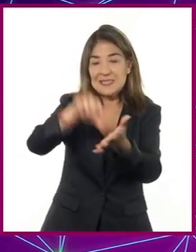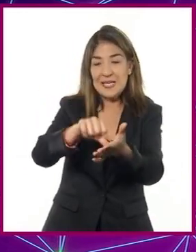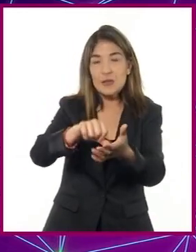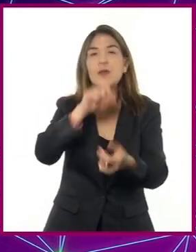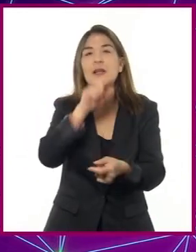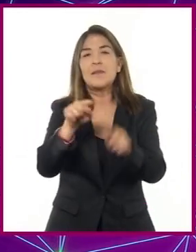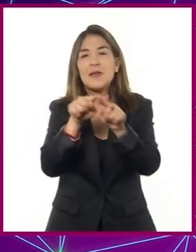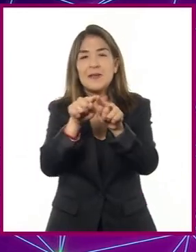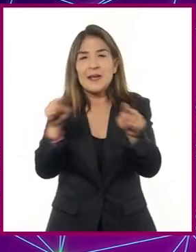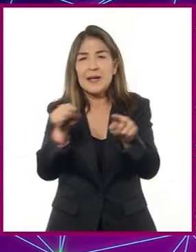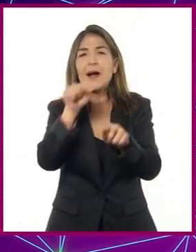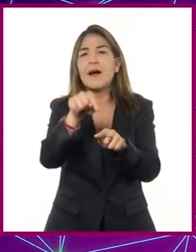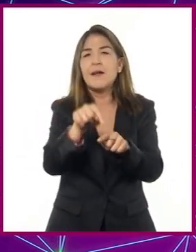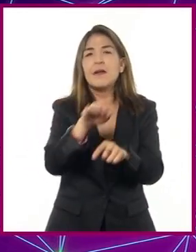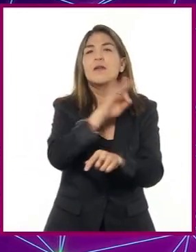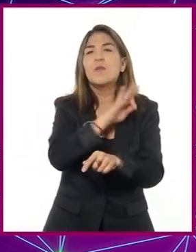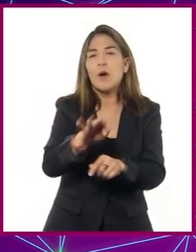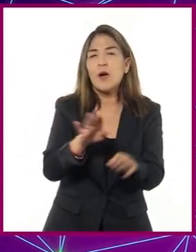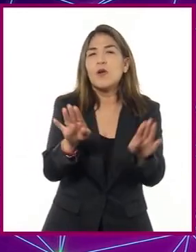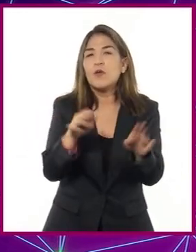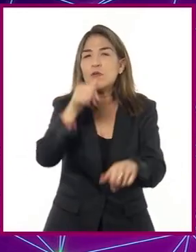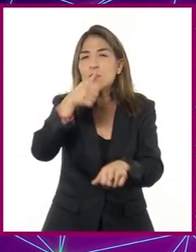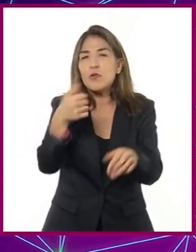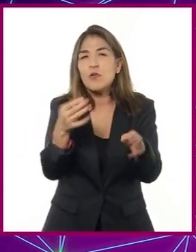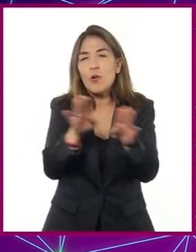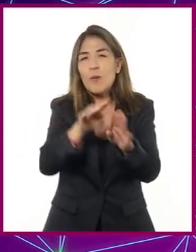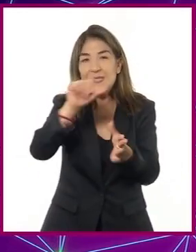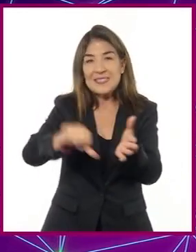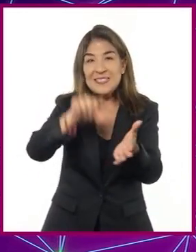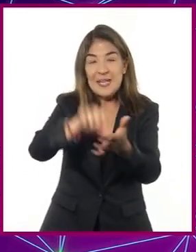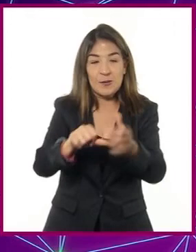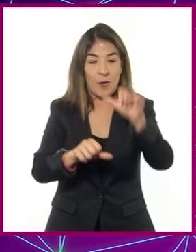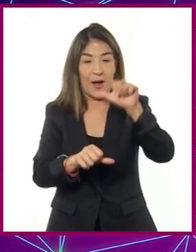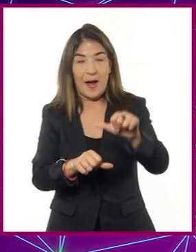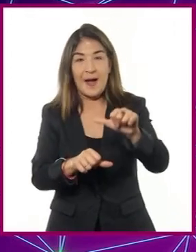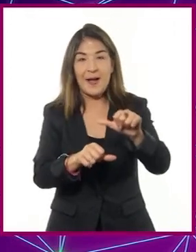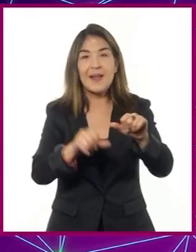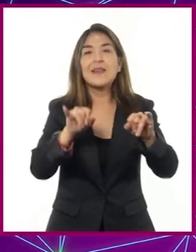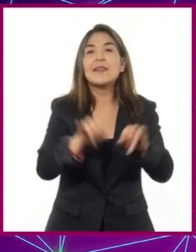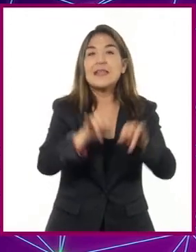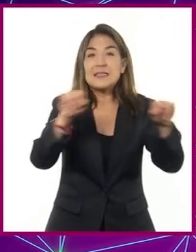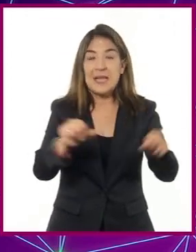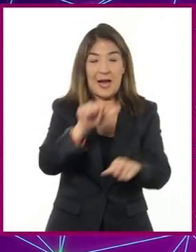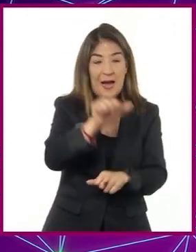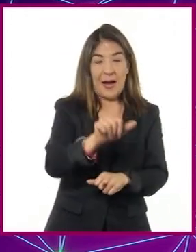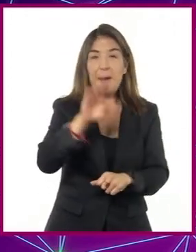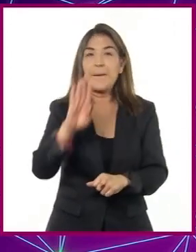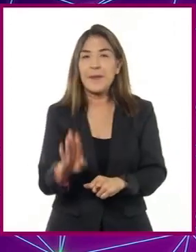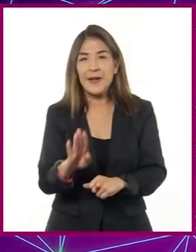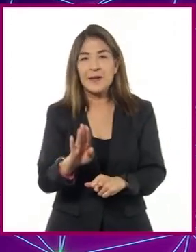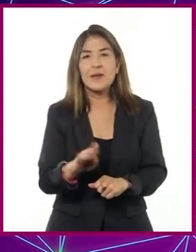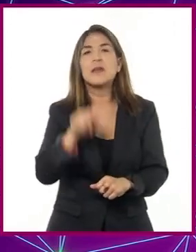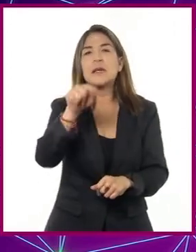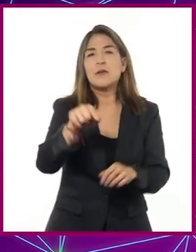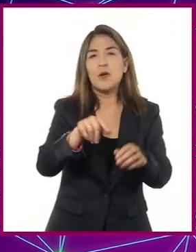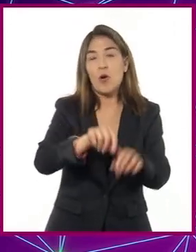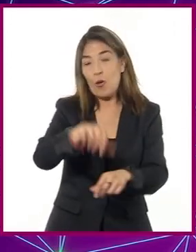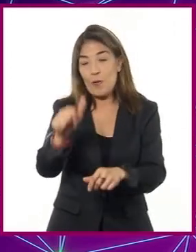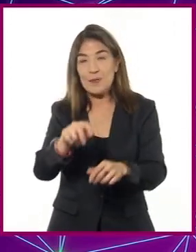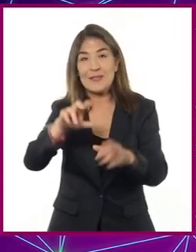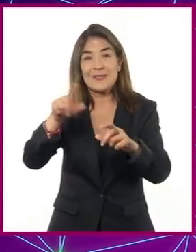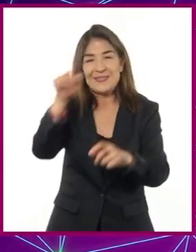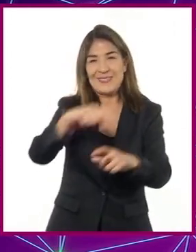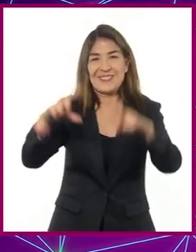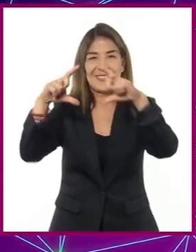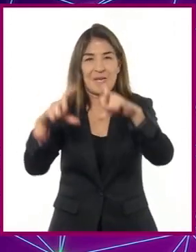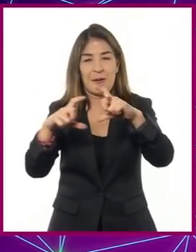radio, descríbase con el centro A y la distancia AB el círculo